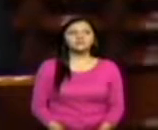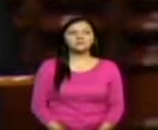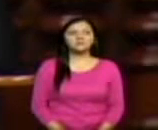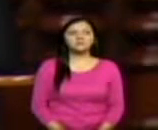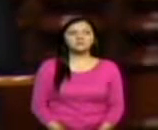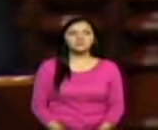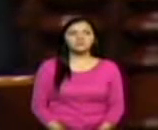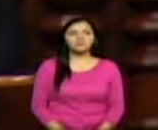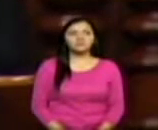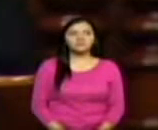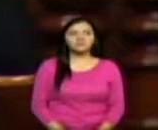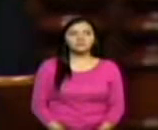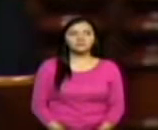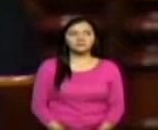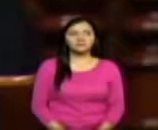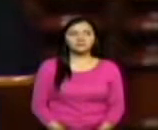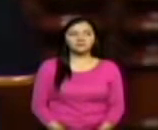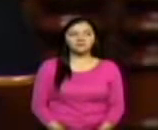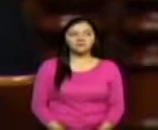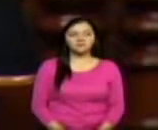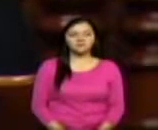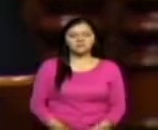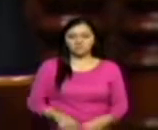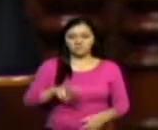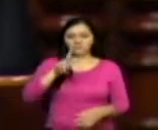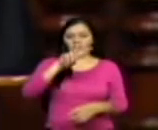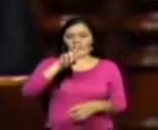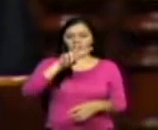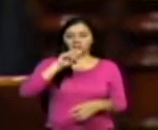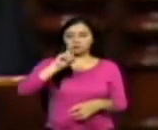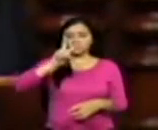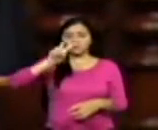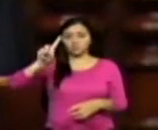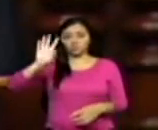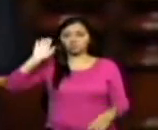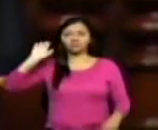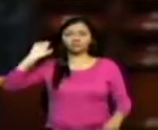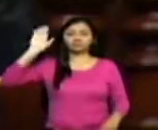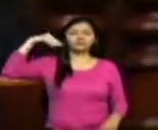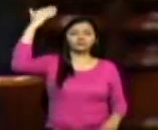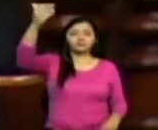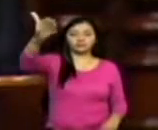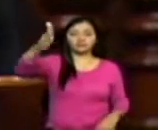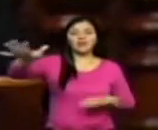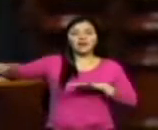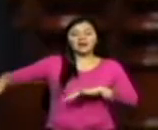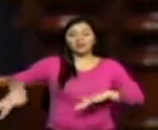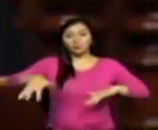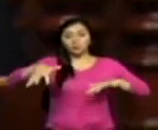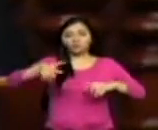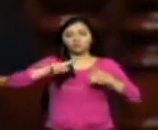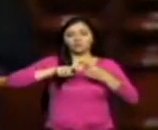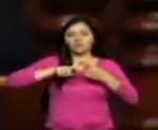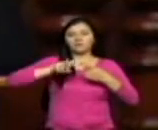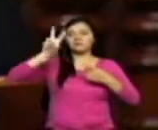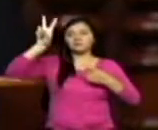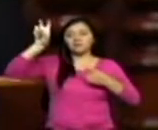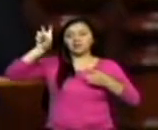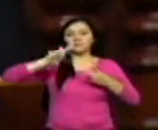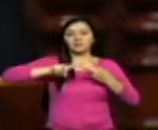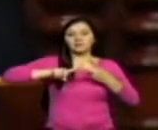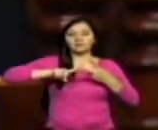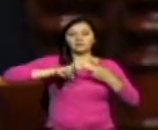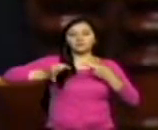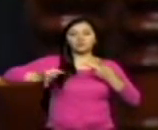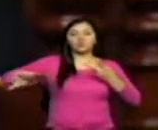año 2021, año del Bicentenario, el agro, el sector rural, donde